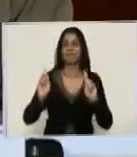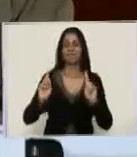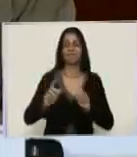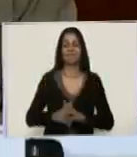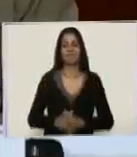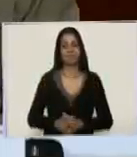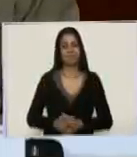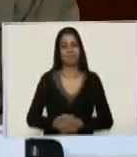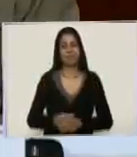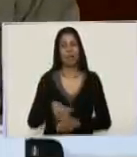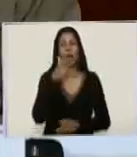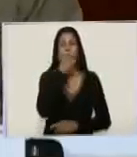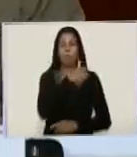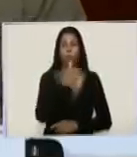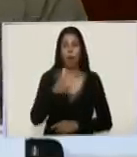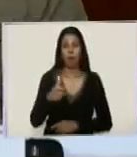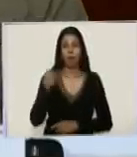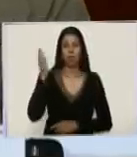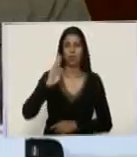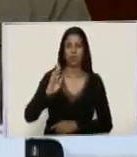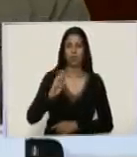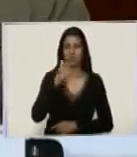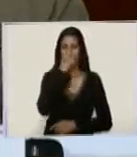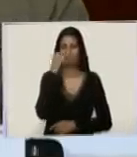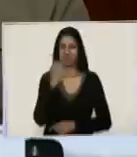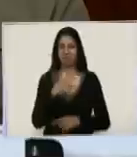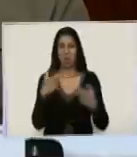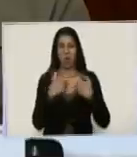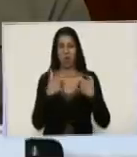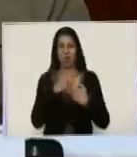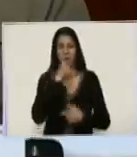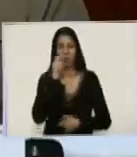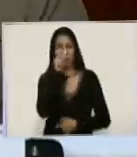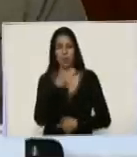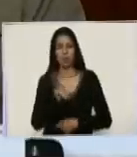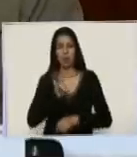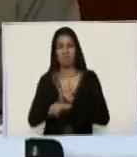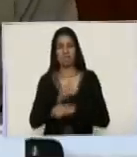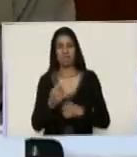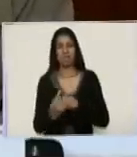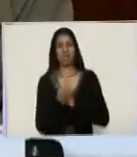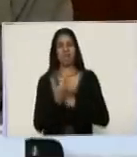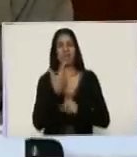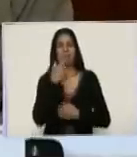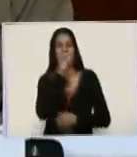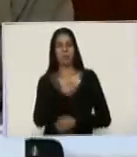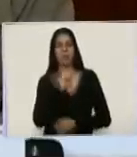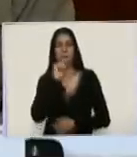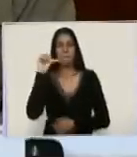Los pueblos desprecian a los traidores, desprecian a la gente mala.